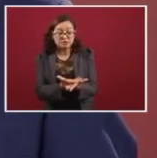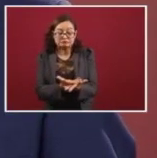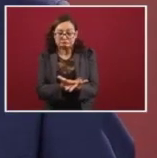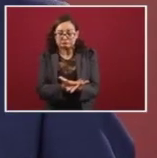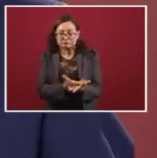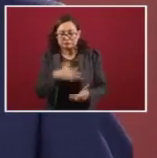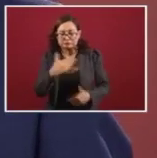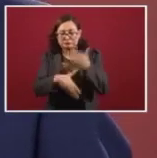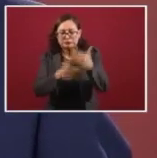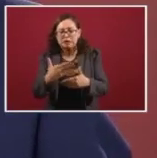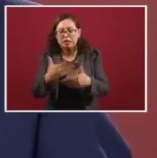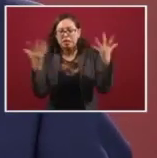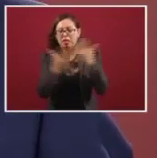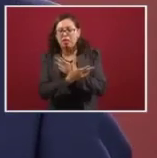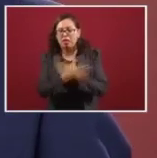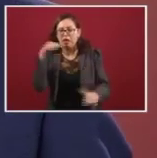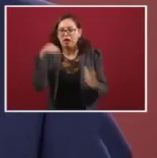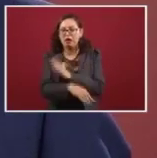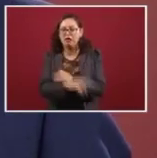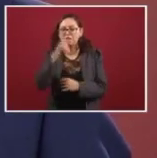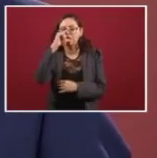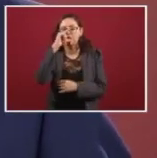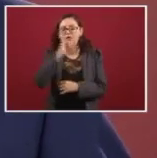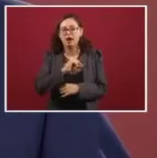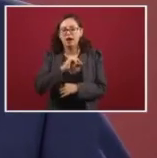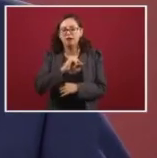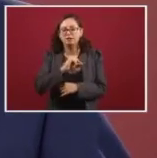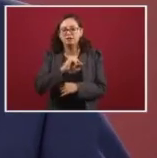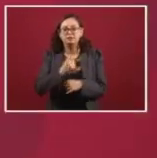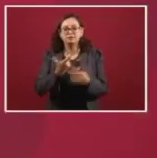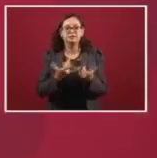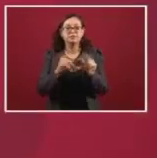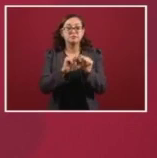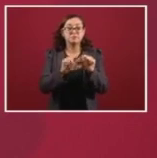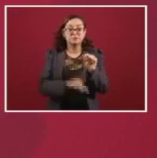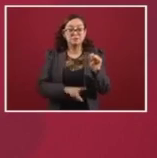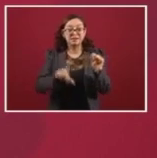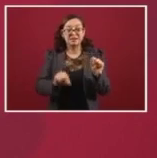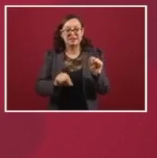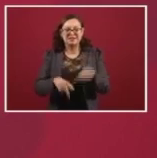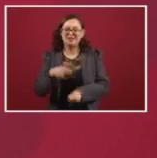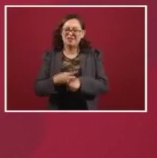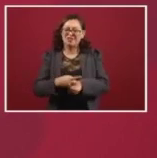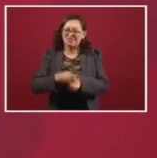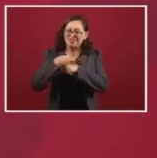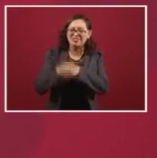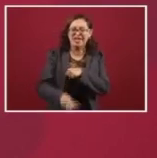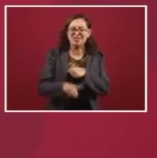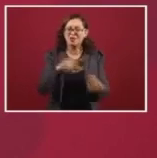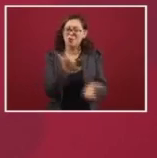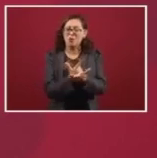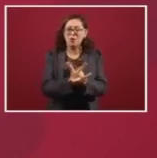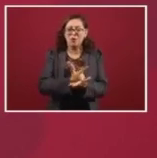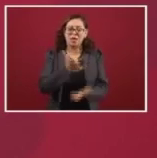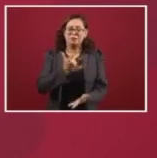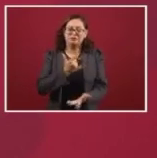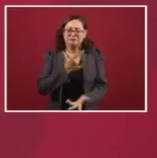resultó un fracaso y causamos un grave daño a los